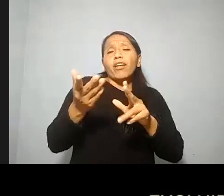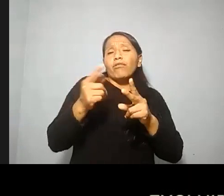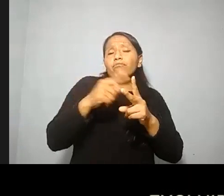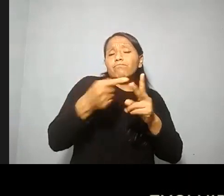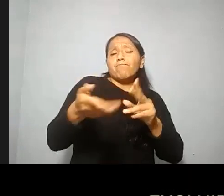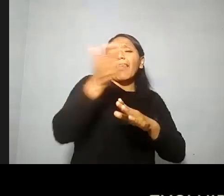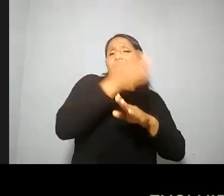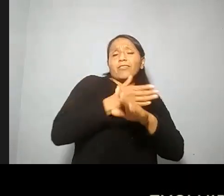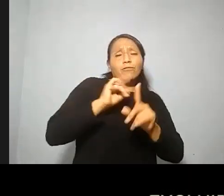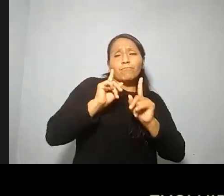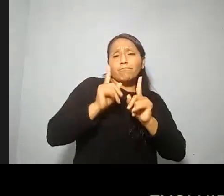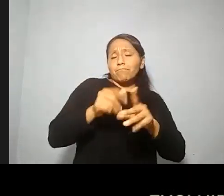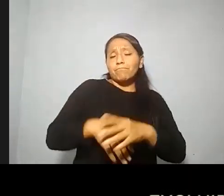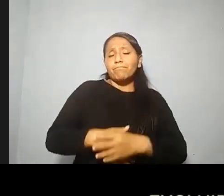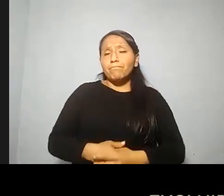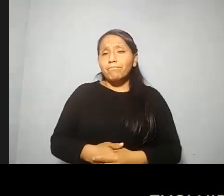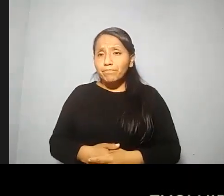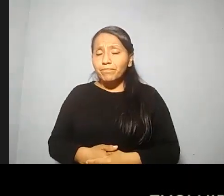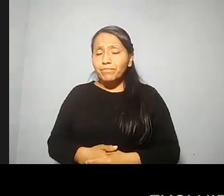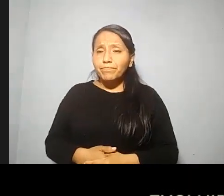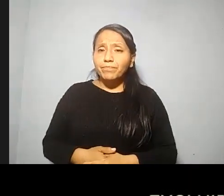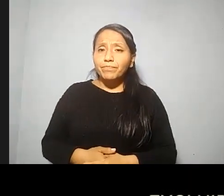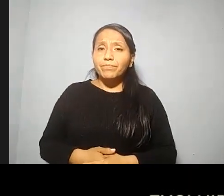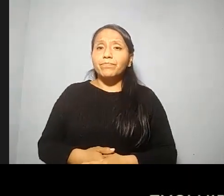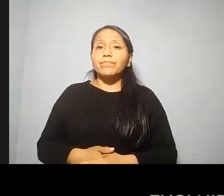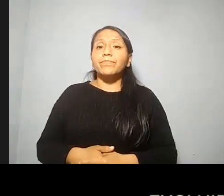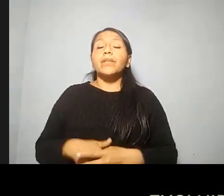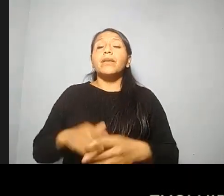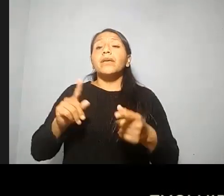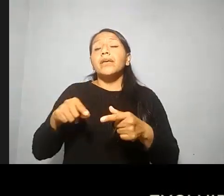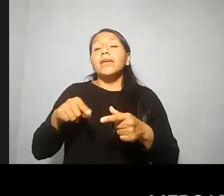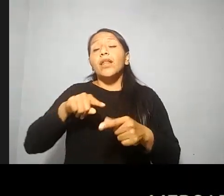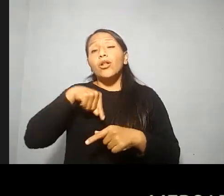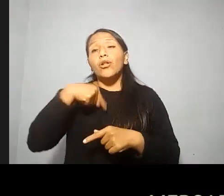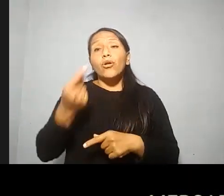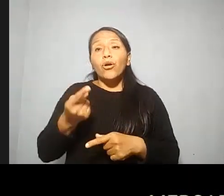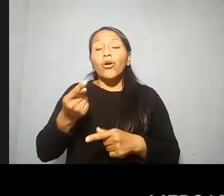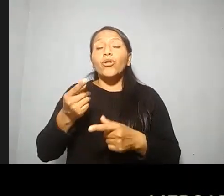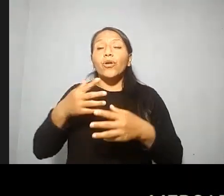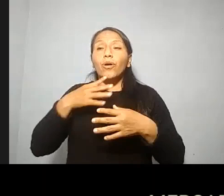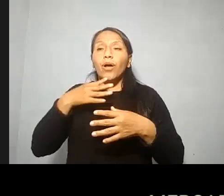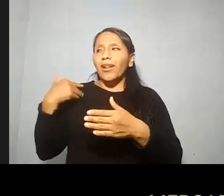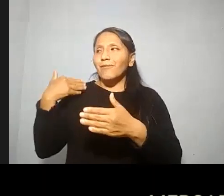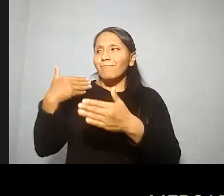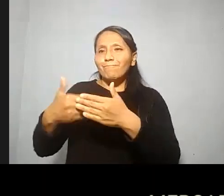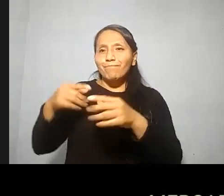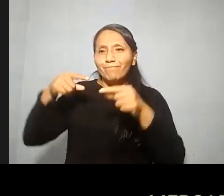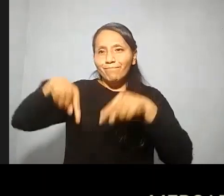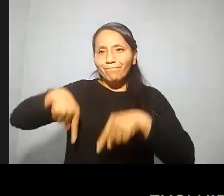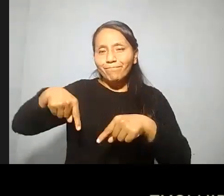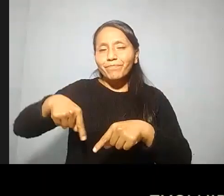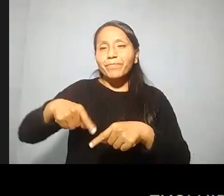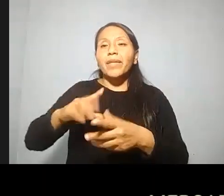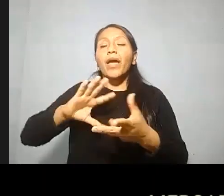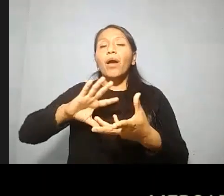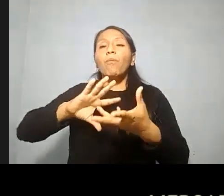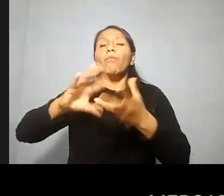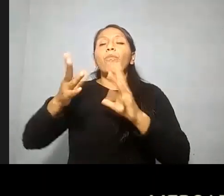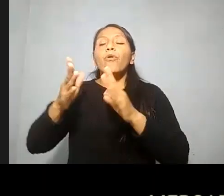Luego, y al último que es más acercándonos a la actualidad, pasamos al modelo social.